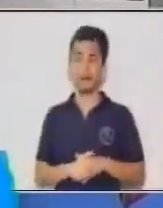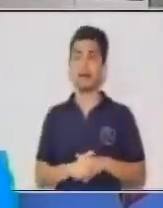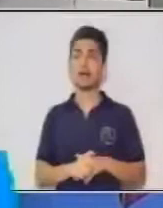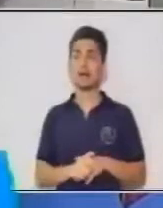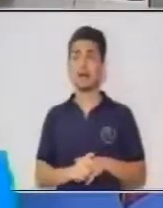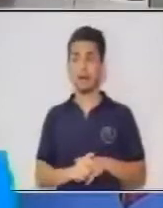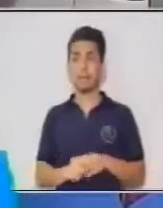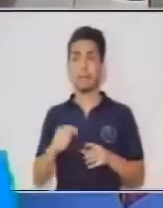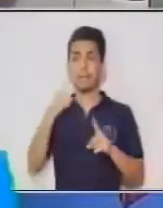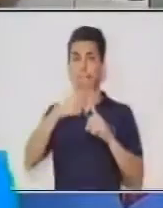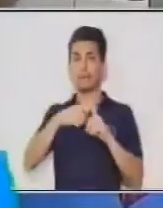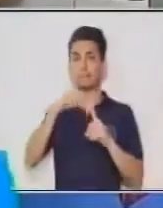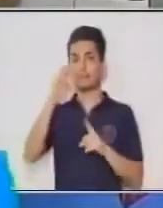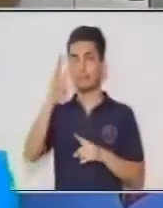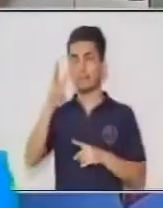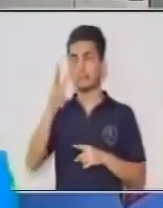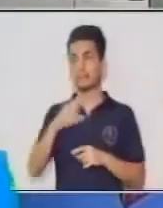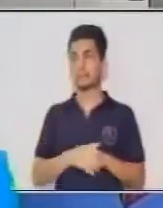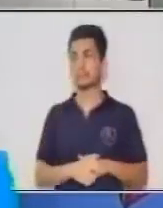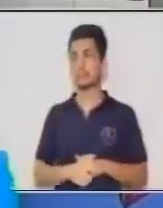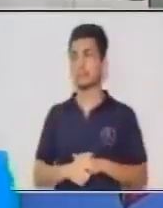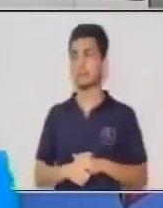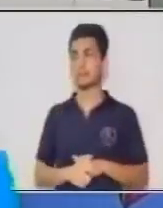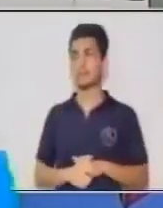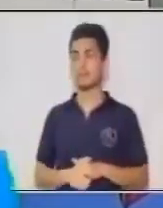en más 3.